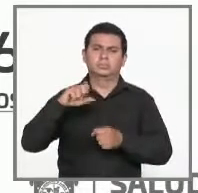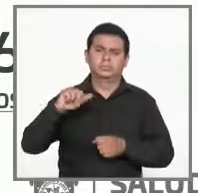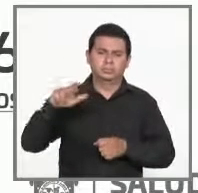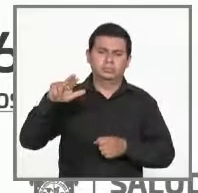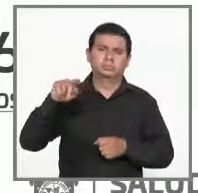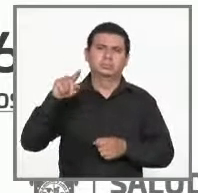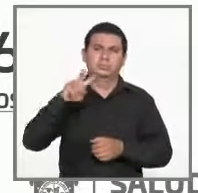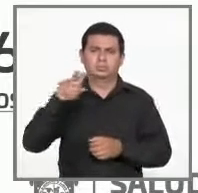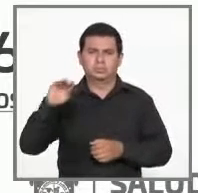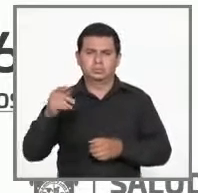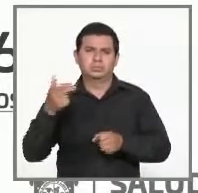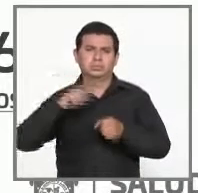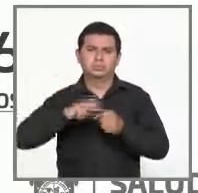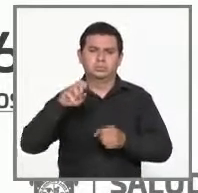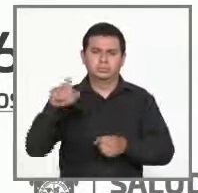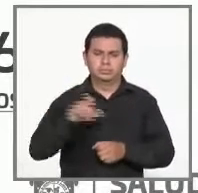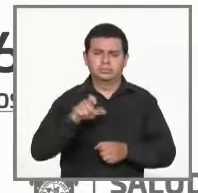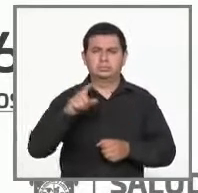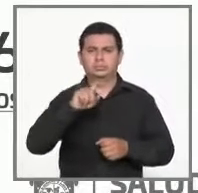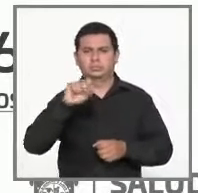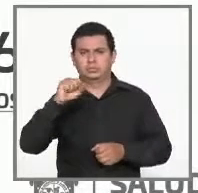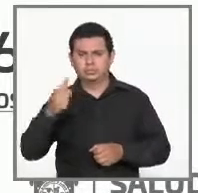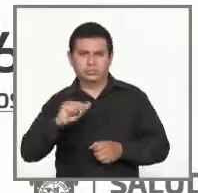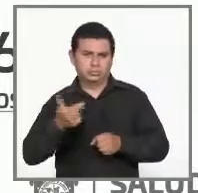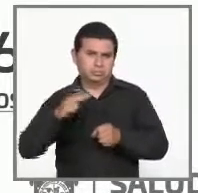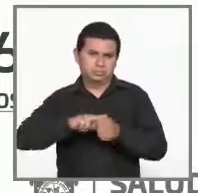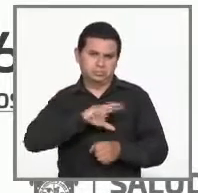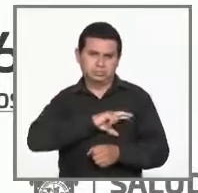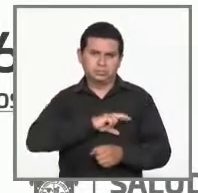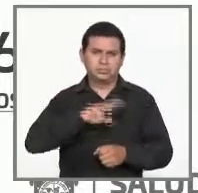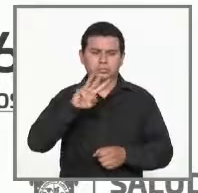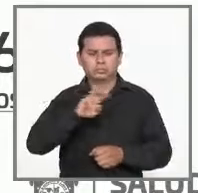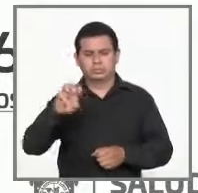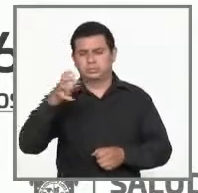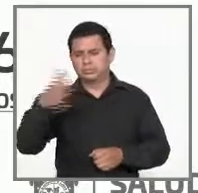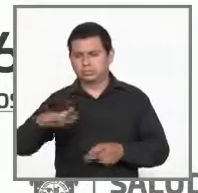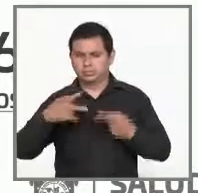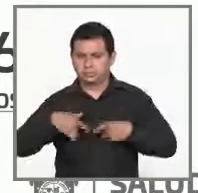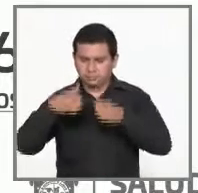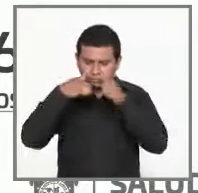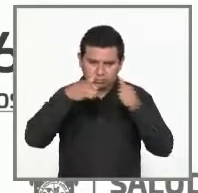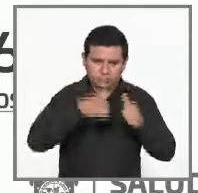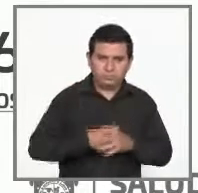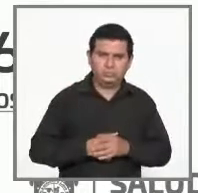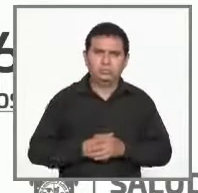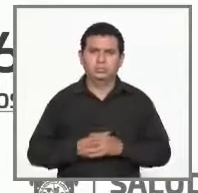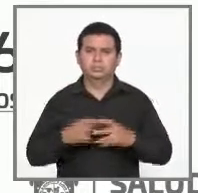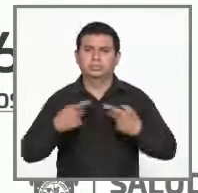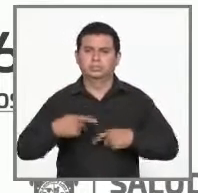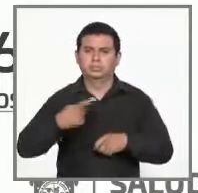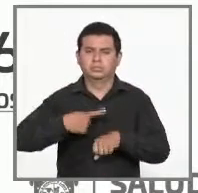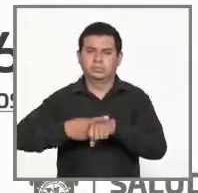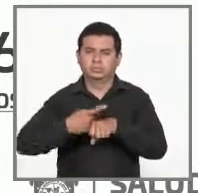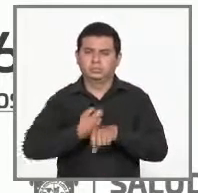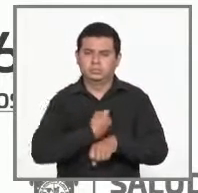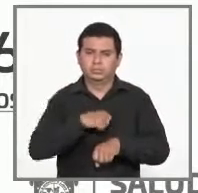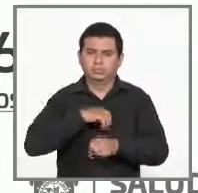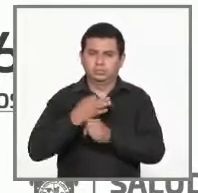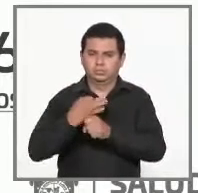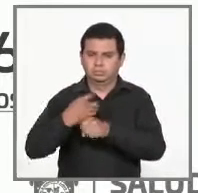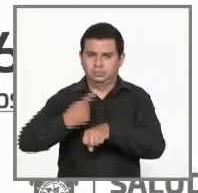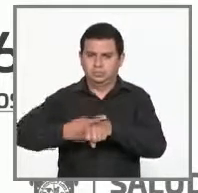290 pm 166 otros 310 el personal de salud ha afectado hasta el momento